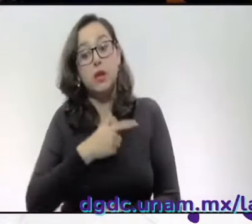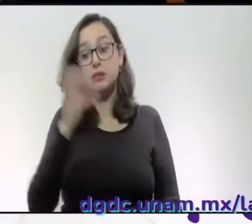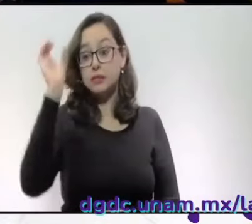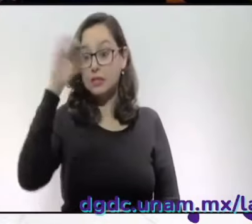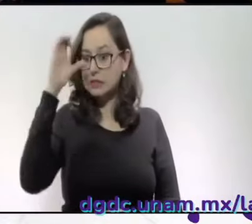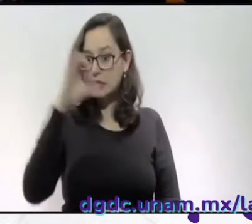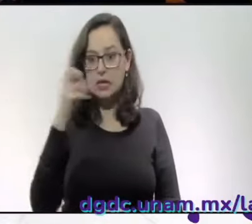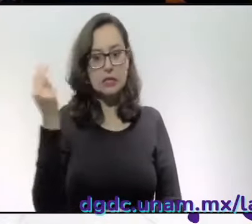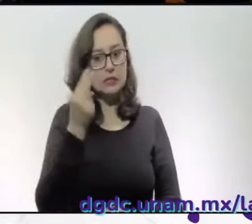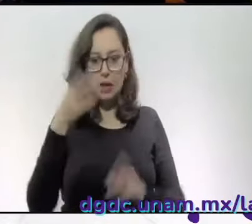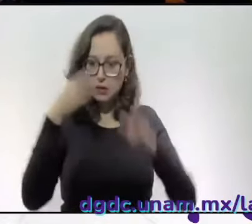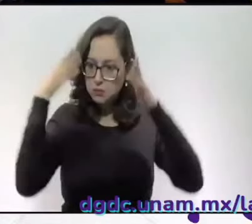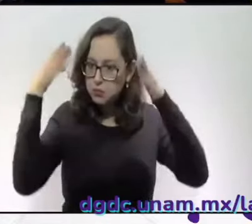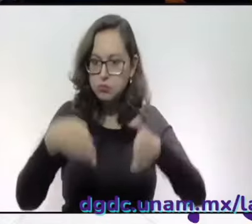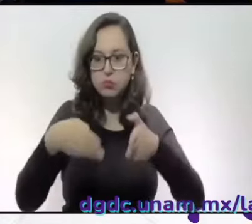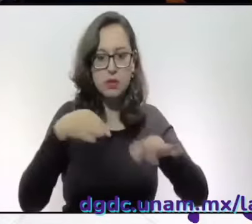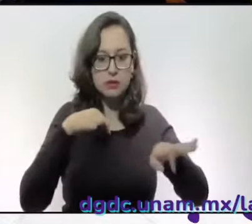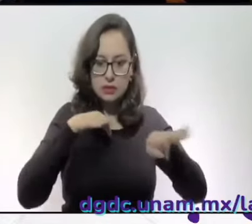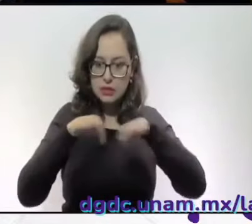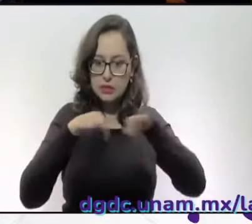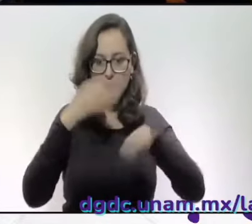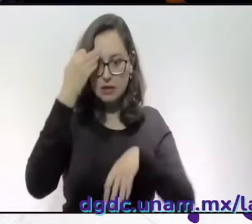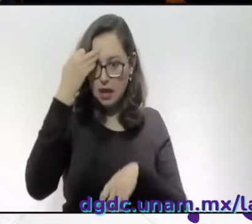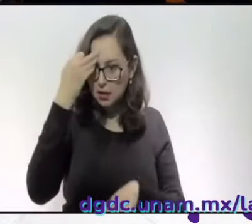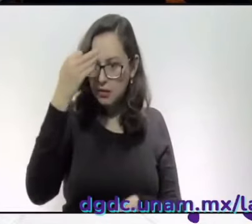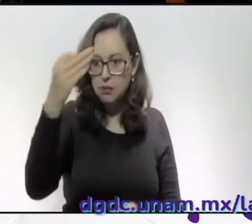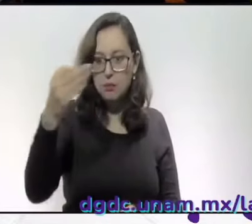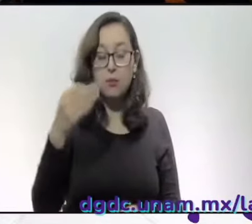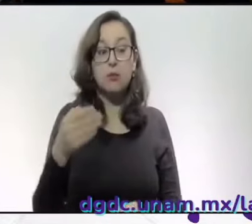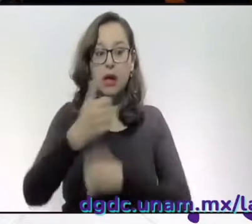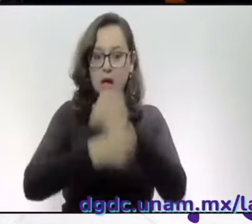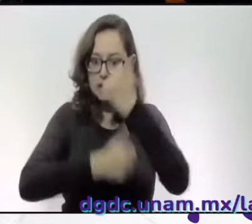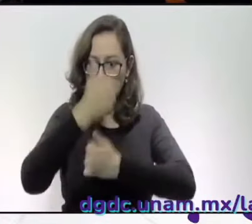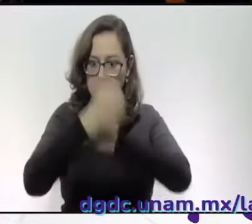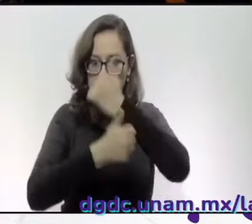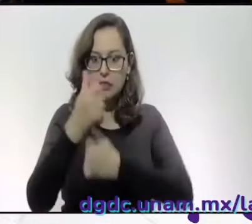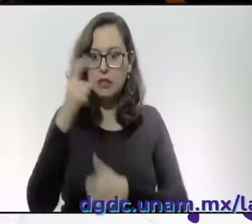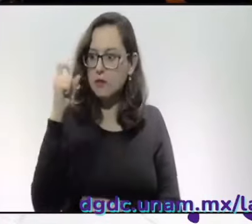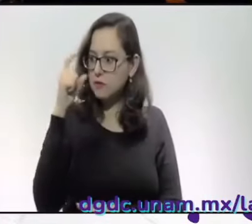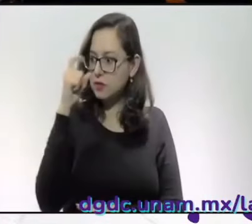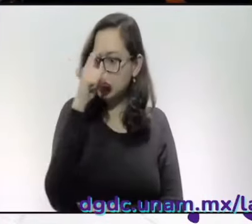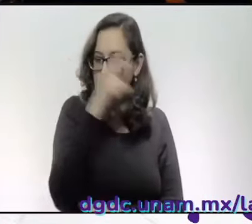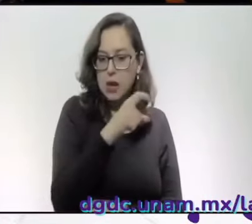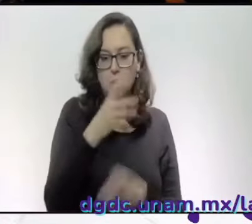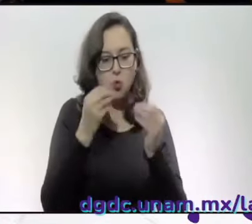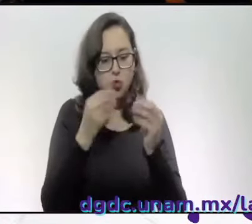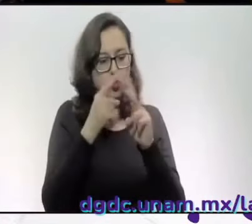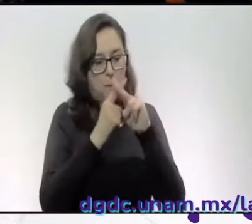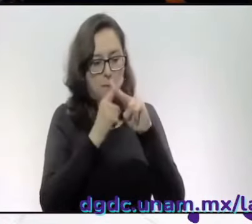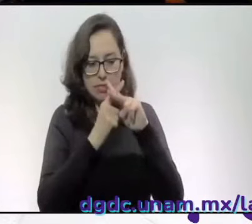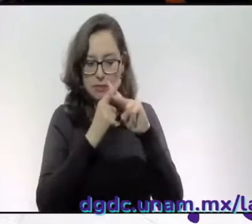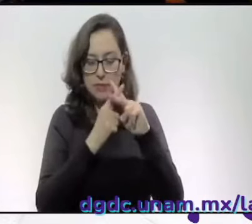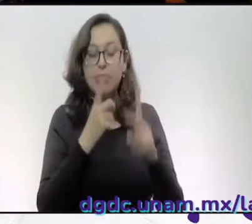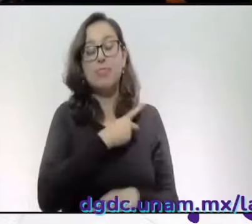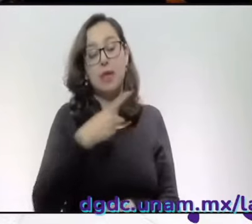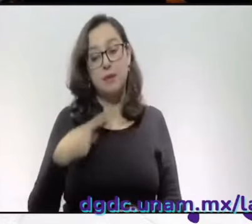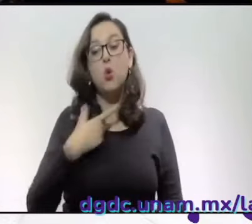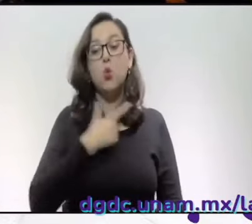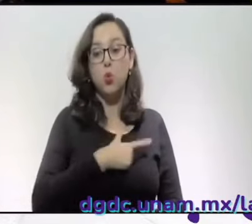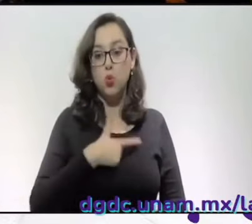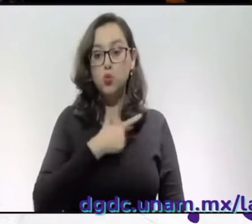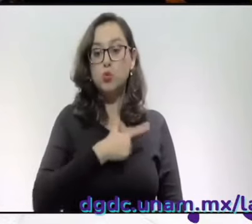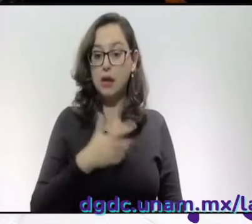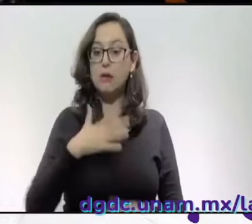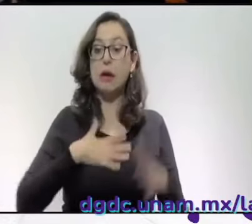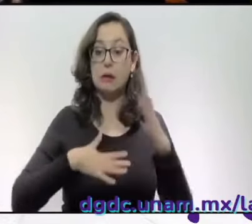sea, primero, las carreras científicas son difíciles. O sea, si en particular física llevas muchas matemáticas, entonces te tiene que gustar. Es muy cansada.